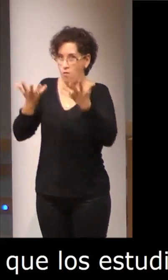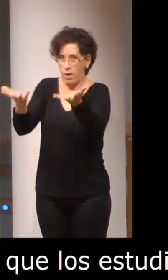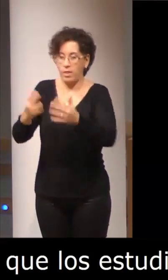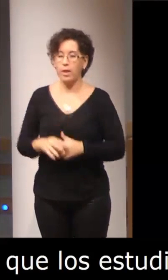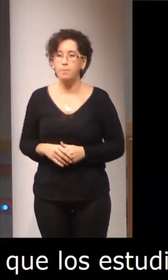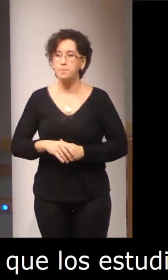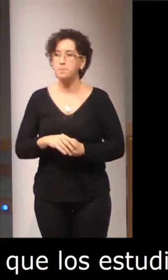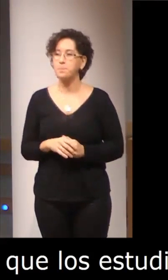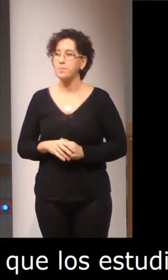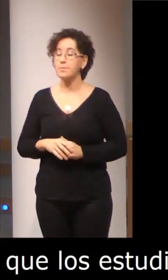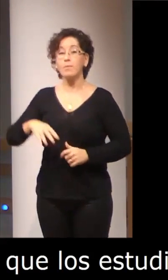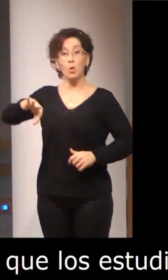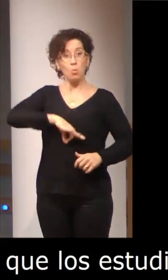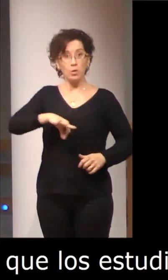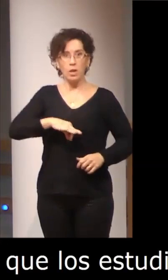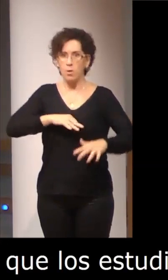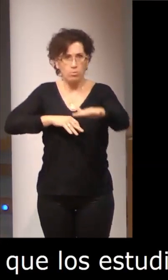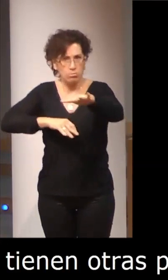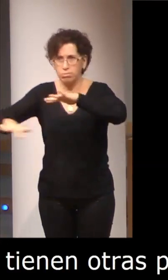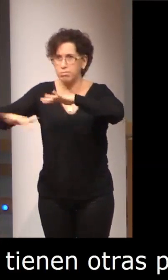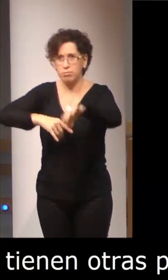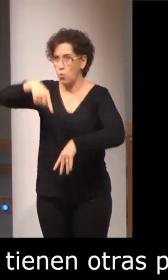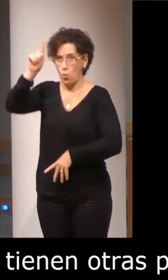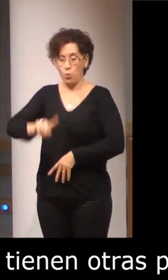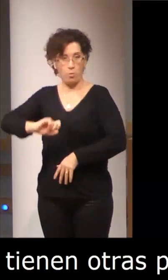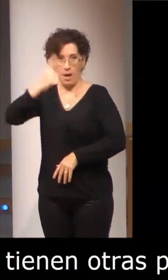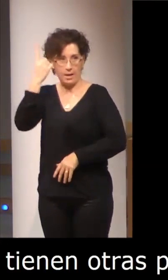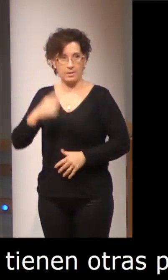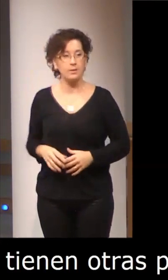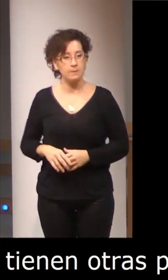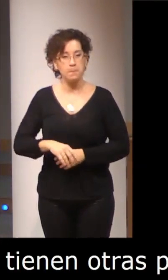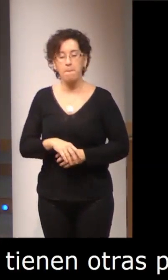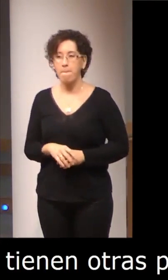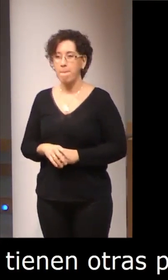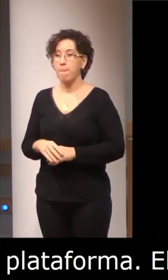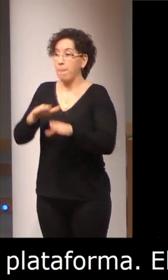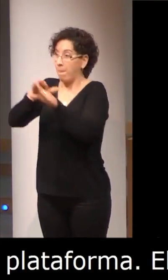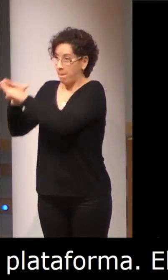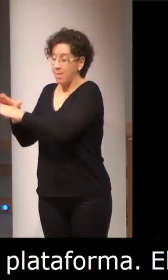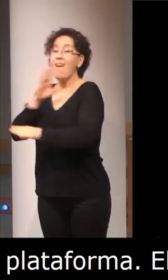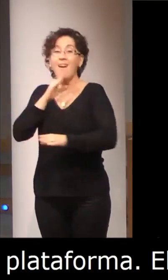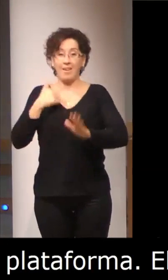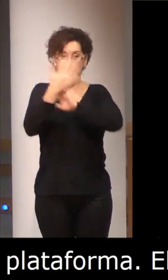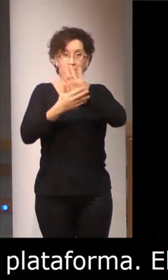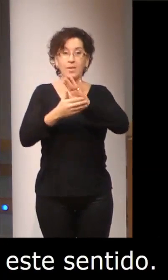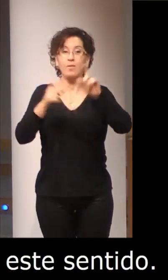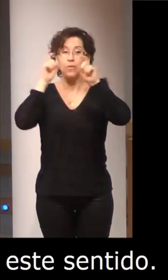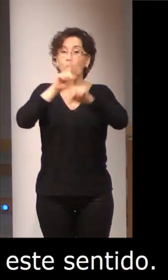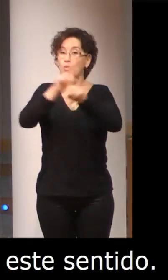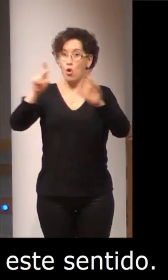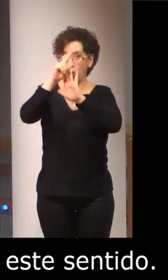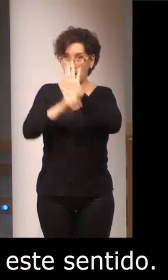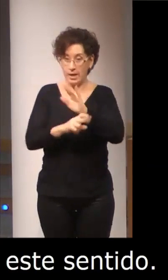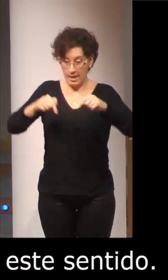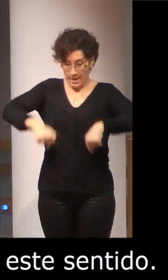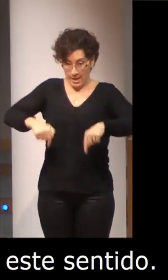El centro asociado de Pontevedra es muy activo en este sentido. En enseñanza no reglada, a partir de este curso,